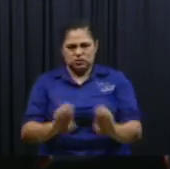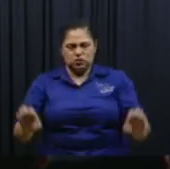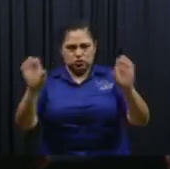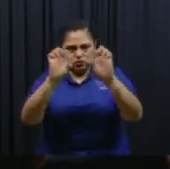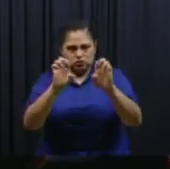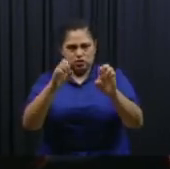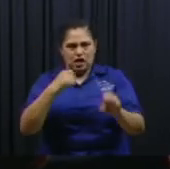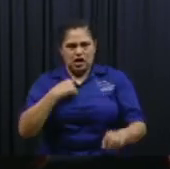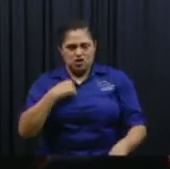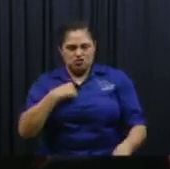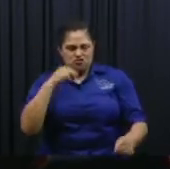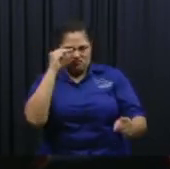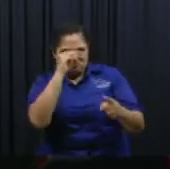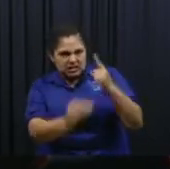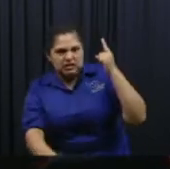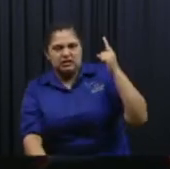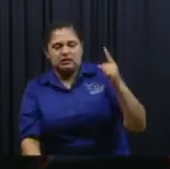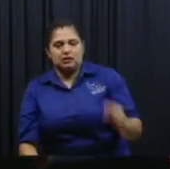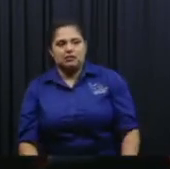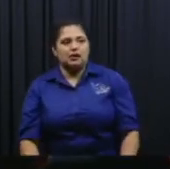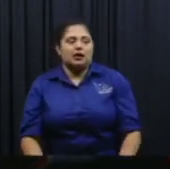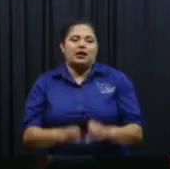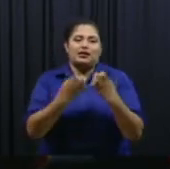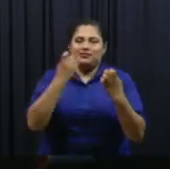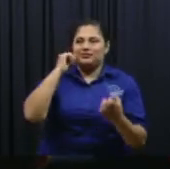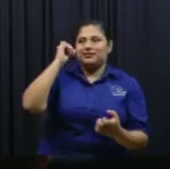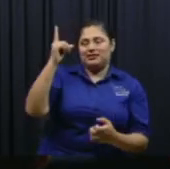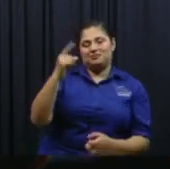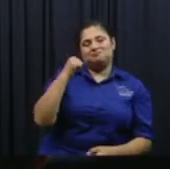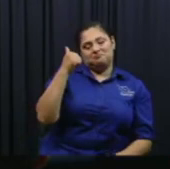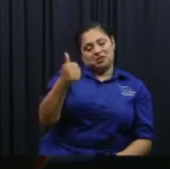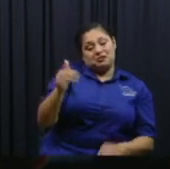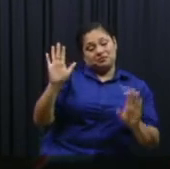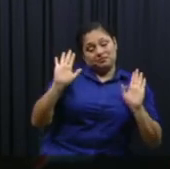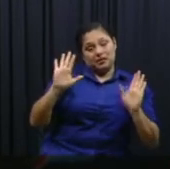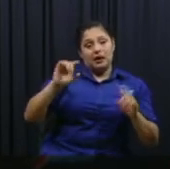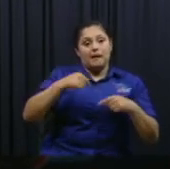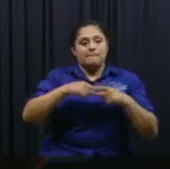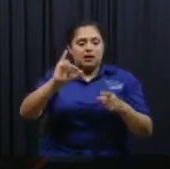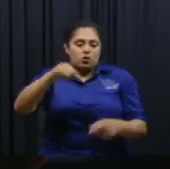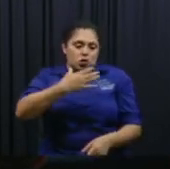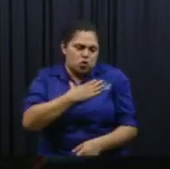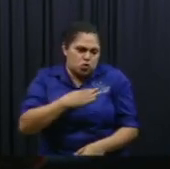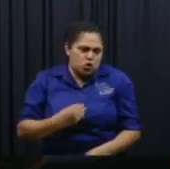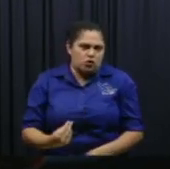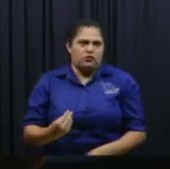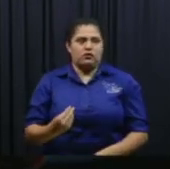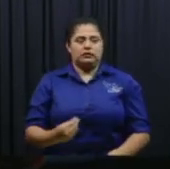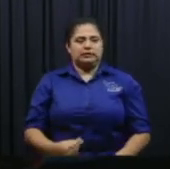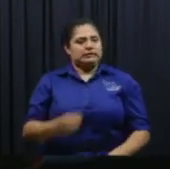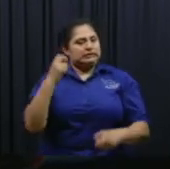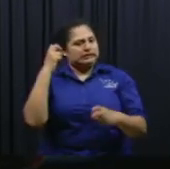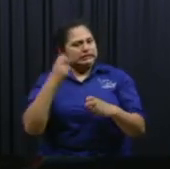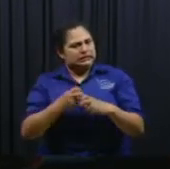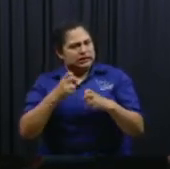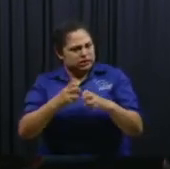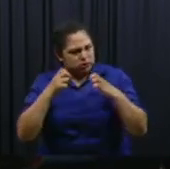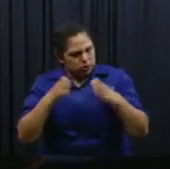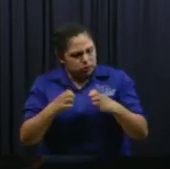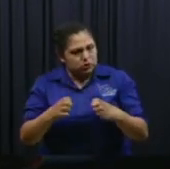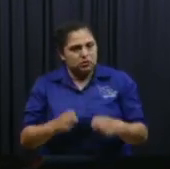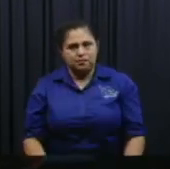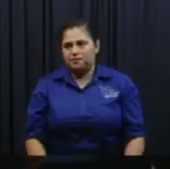y vas a ver Está bueno le dijo el señor pero a un hueso duro de roer hermano